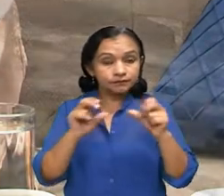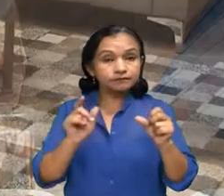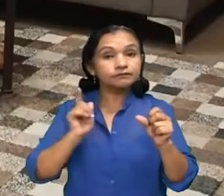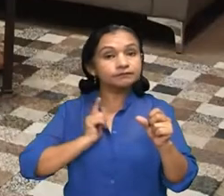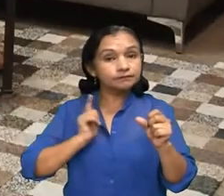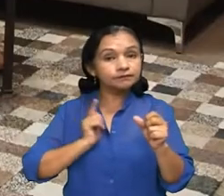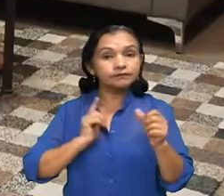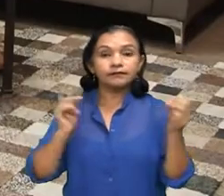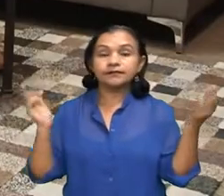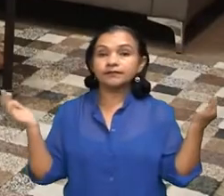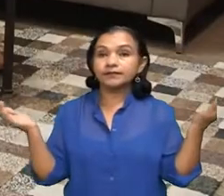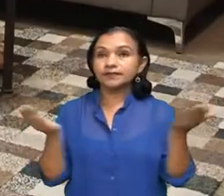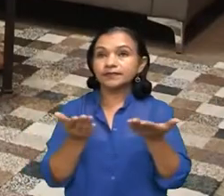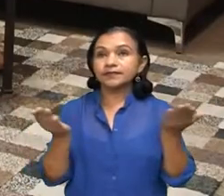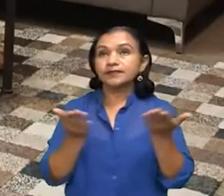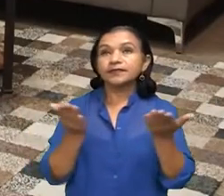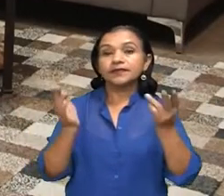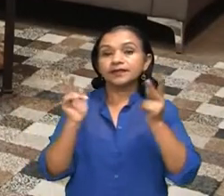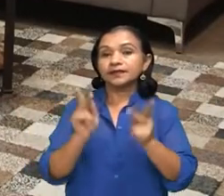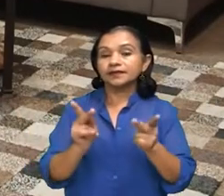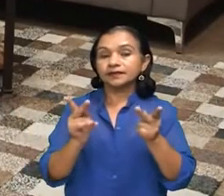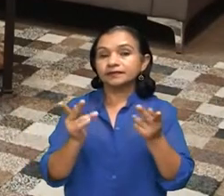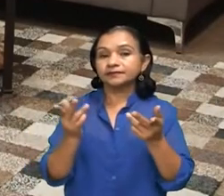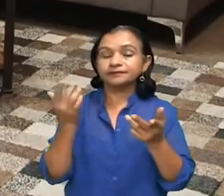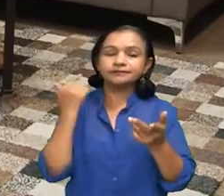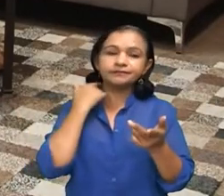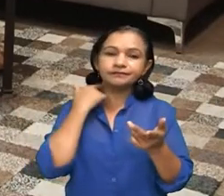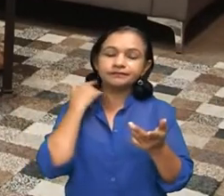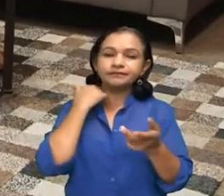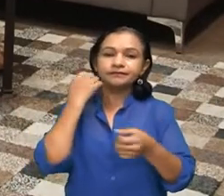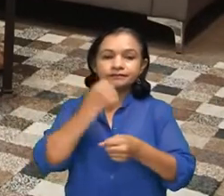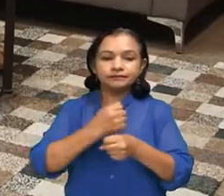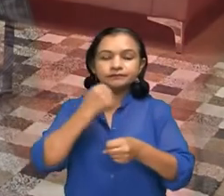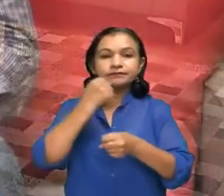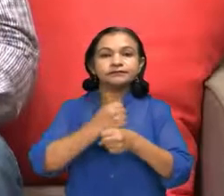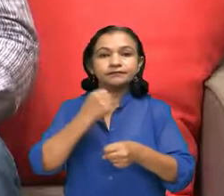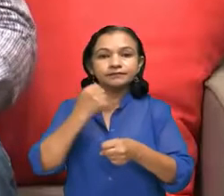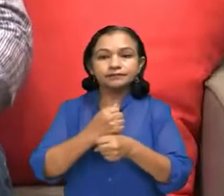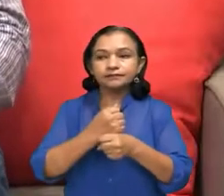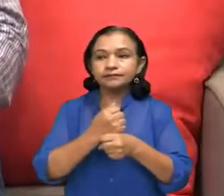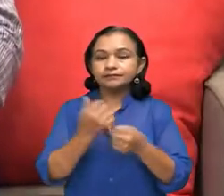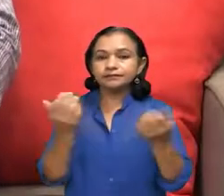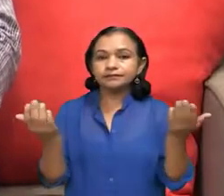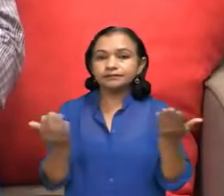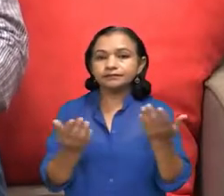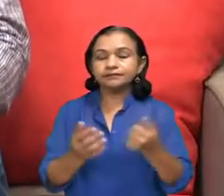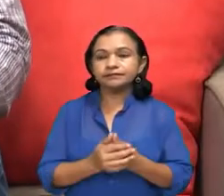emprendedores y también artesanos que toda la vida han trabajado en alguna